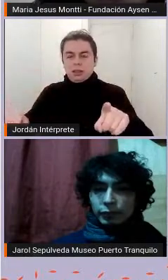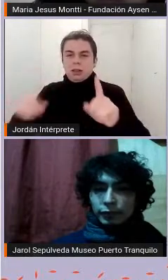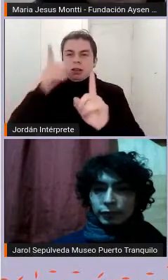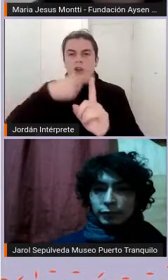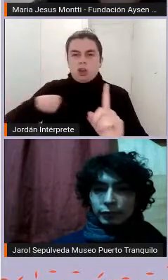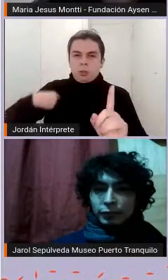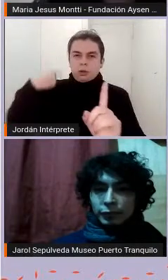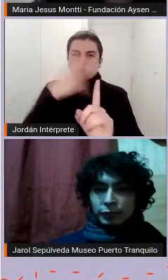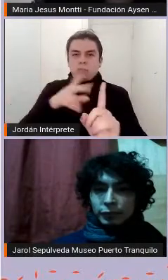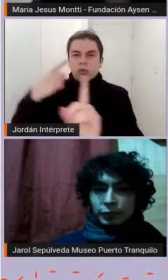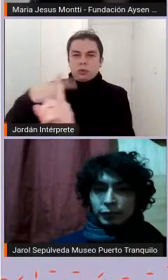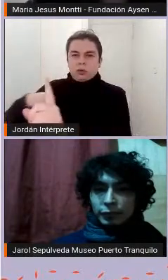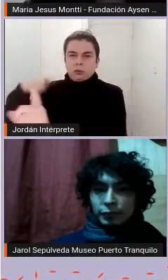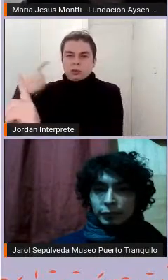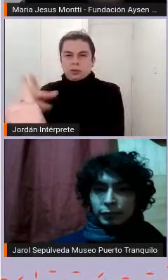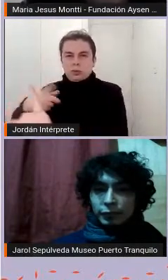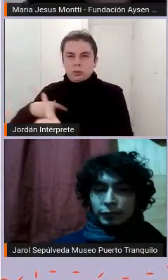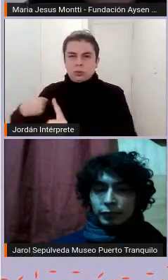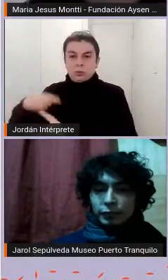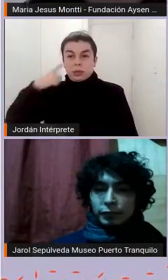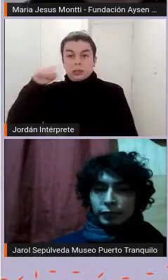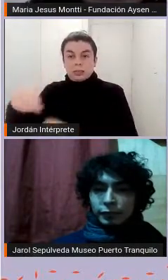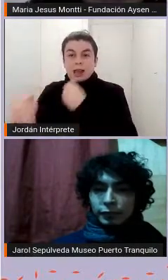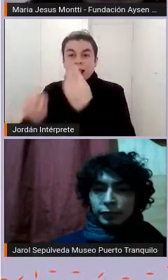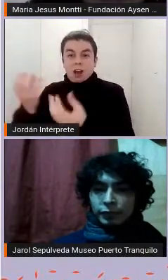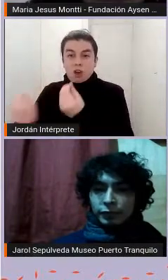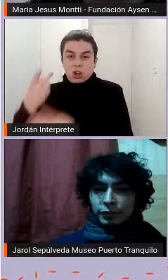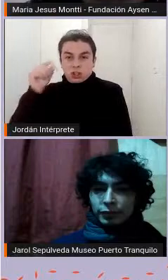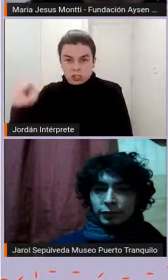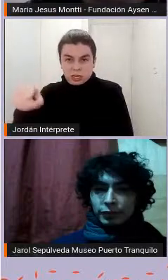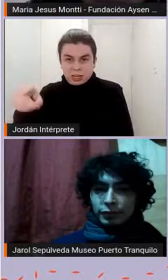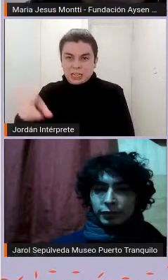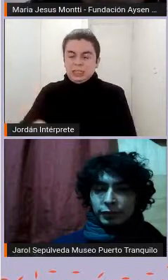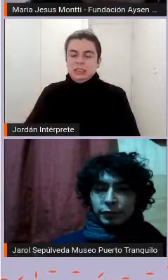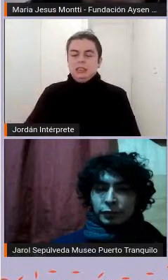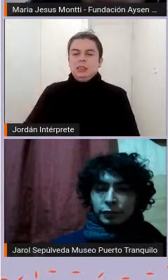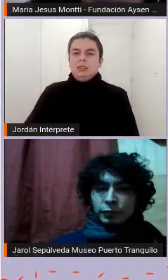Patagonia, esta es la cocina de los cabros.